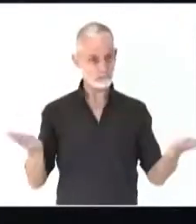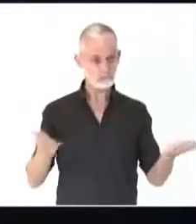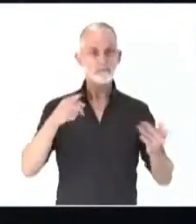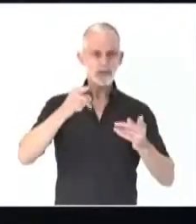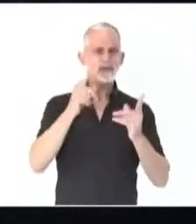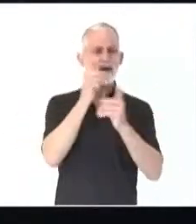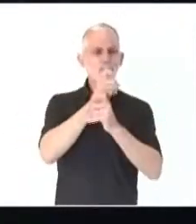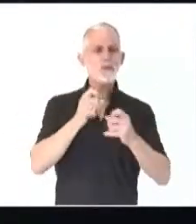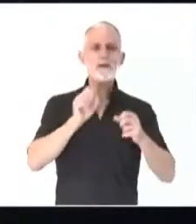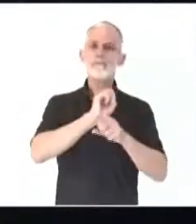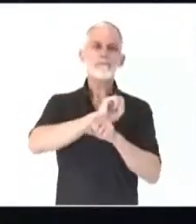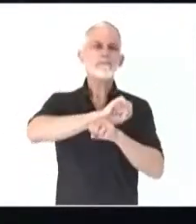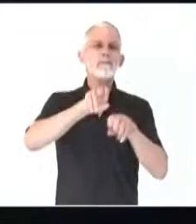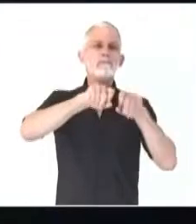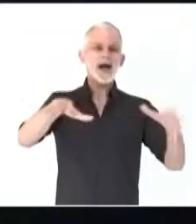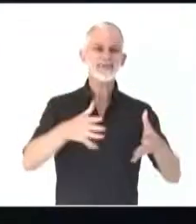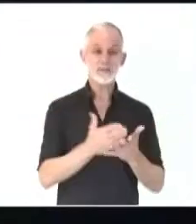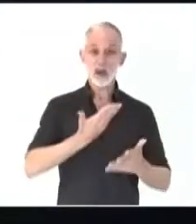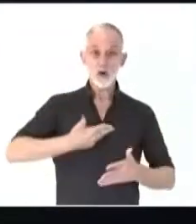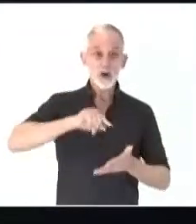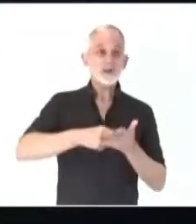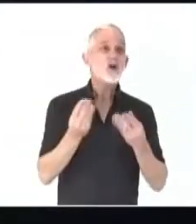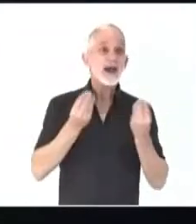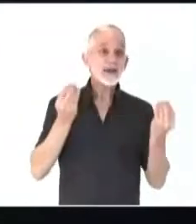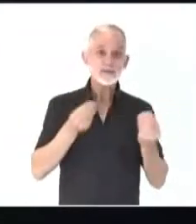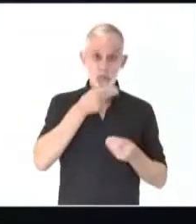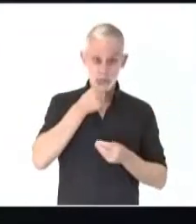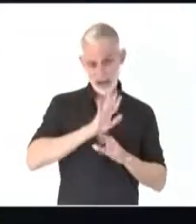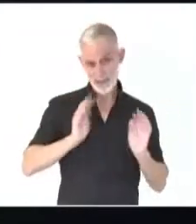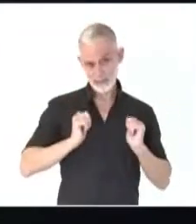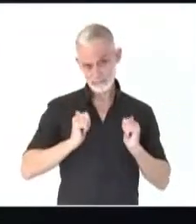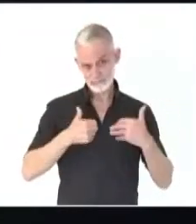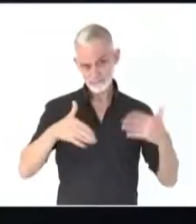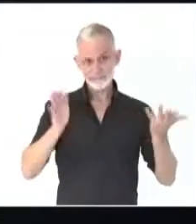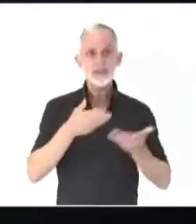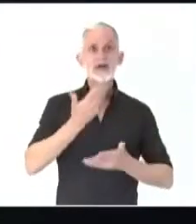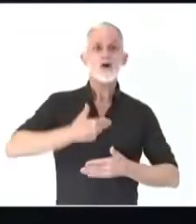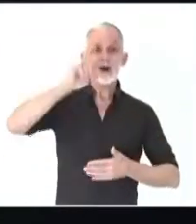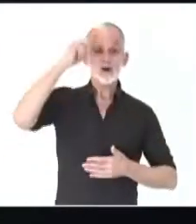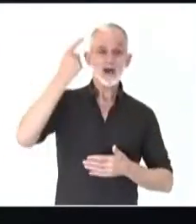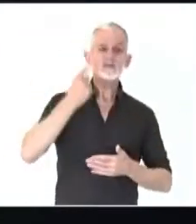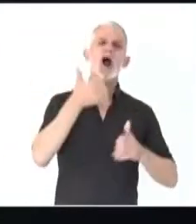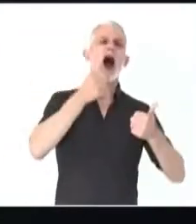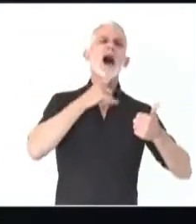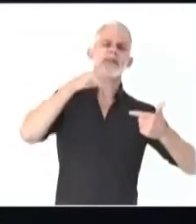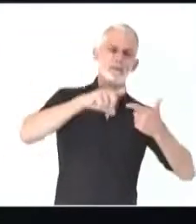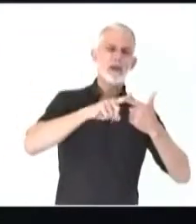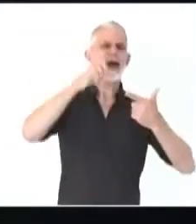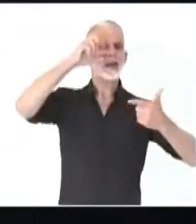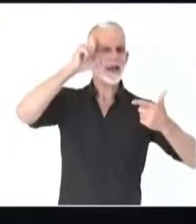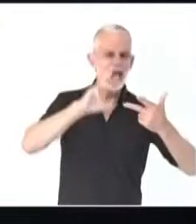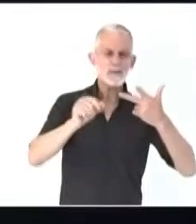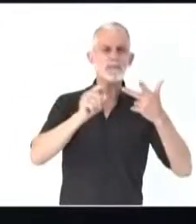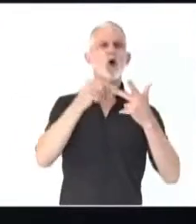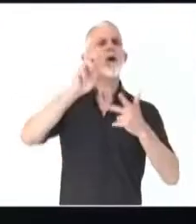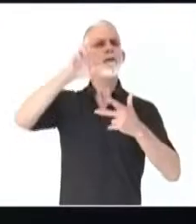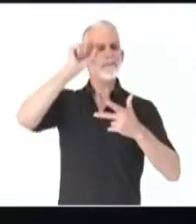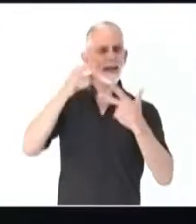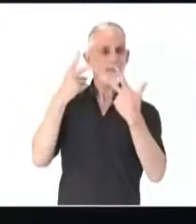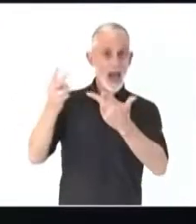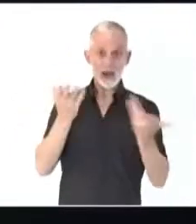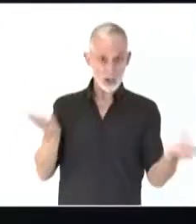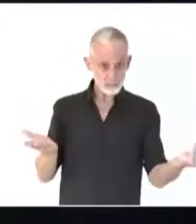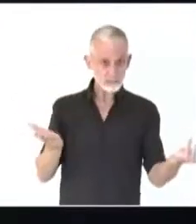Ustedes lo saben, en la pandemia. ¿Saben qué hizo el gobierno de la ciudad? Nada. El gobierno nacional hizo ATP, hizo Repro, hicimos el previaje.